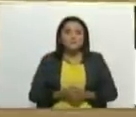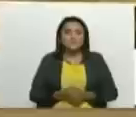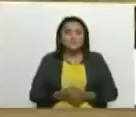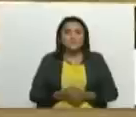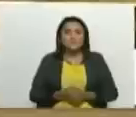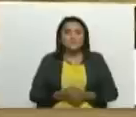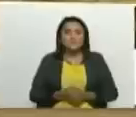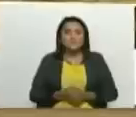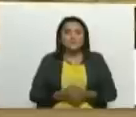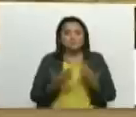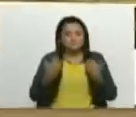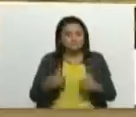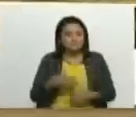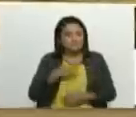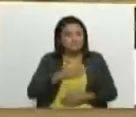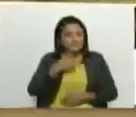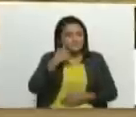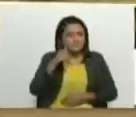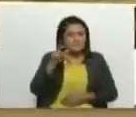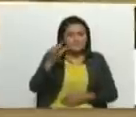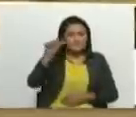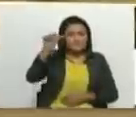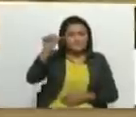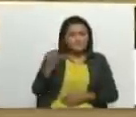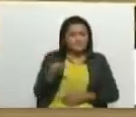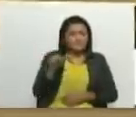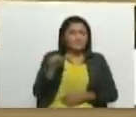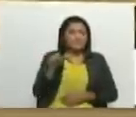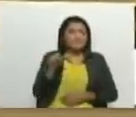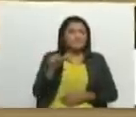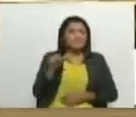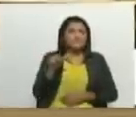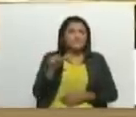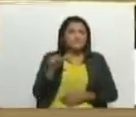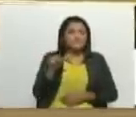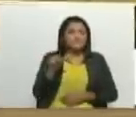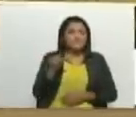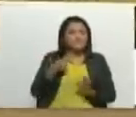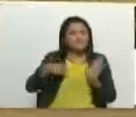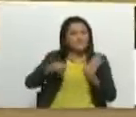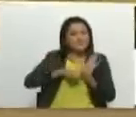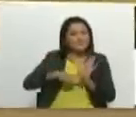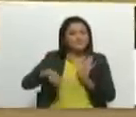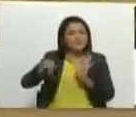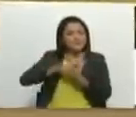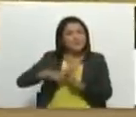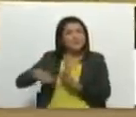A mí, cuando vi, lamentablemente, en varias oportunidades,